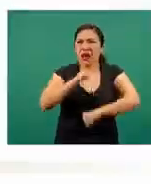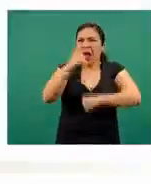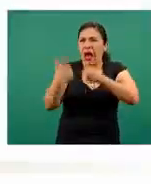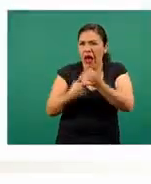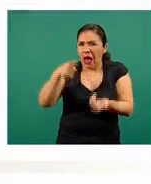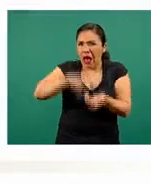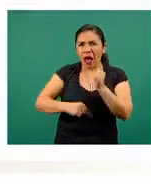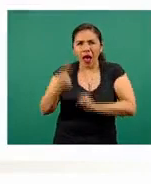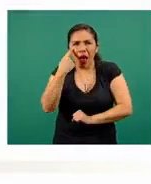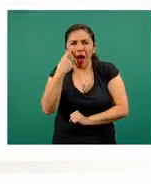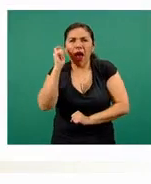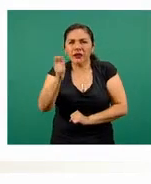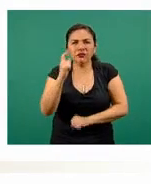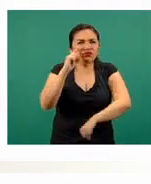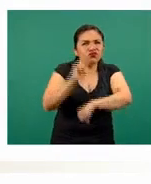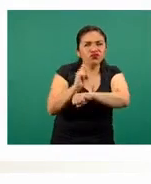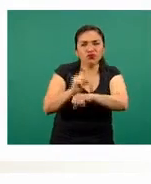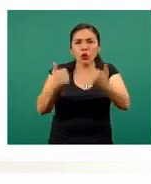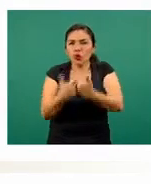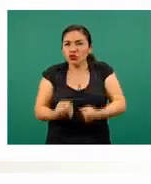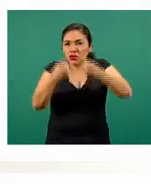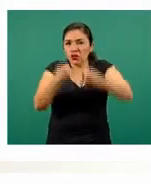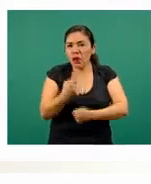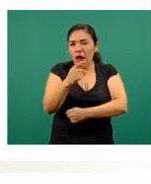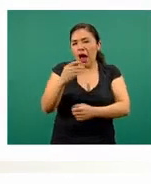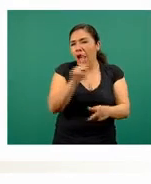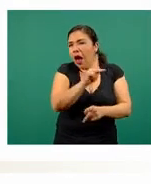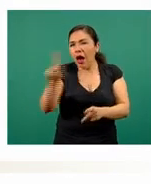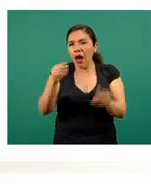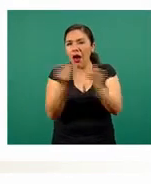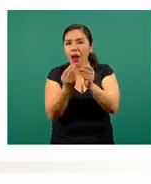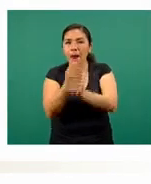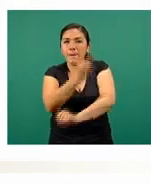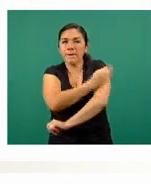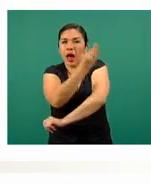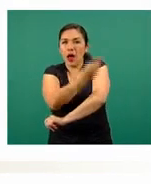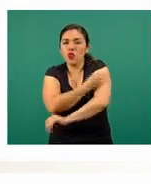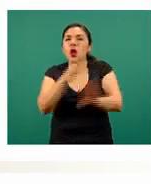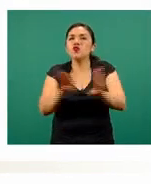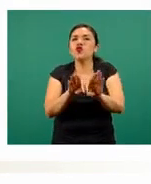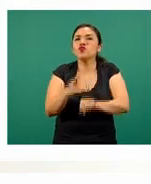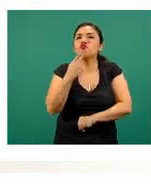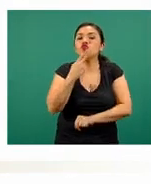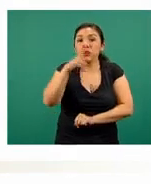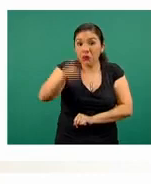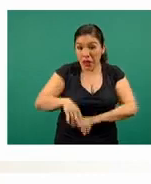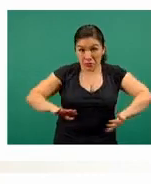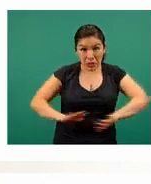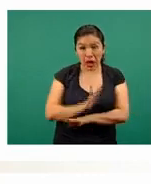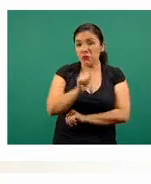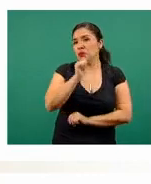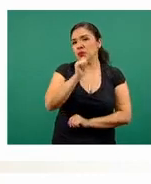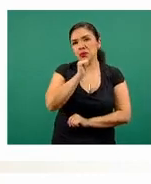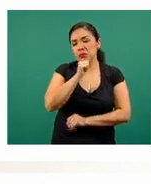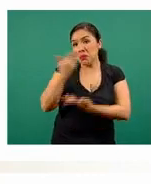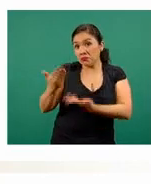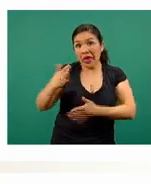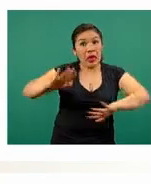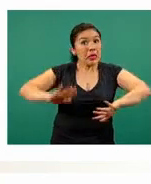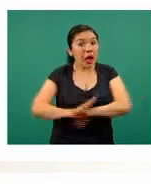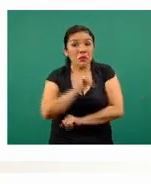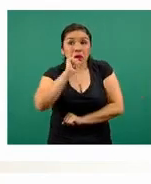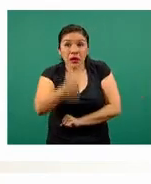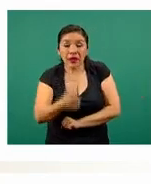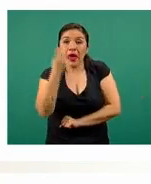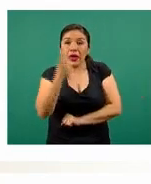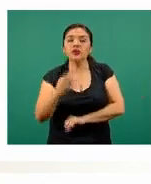es el monitoreo de la seguridad de las vacunas en su uso en condiciones reales, no ha variado, y la no variación es